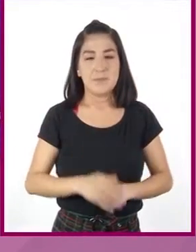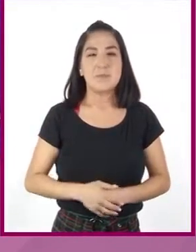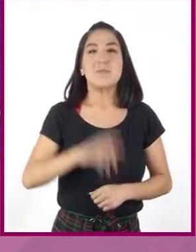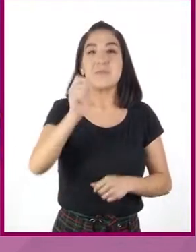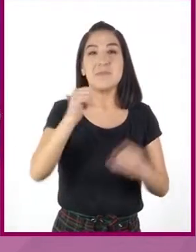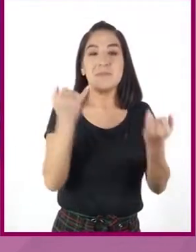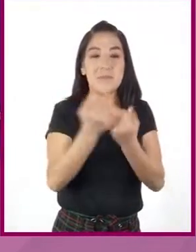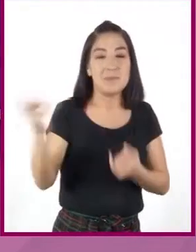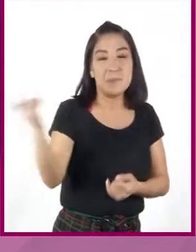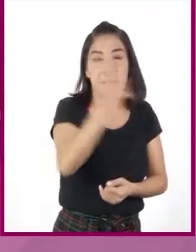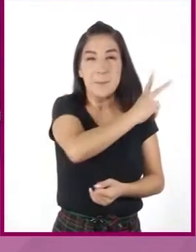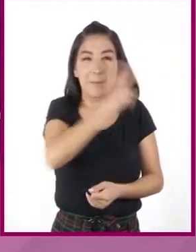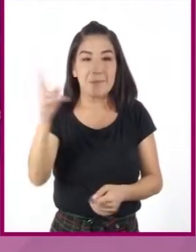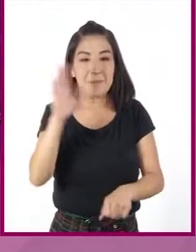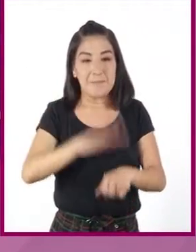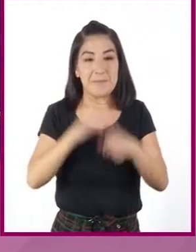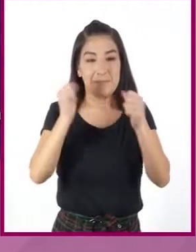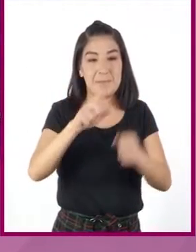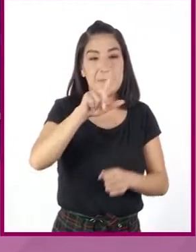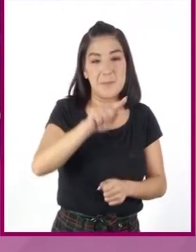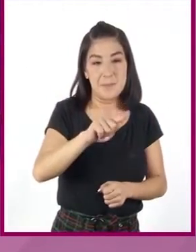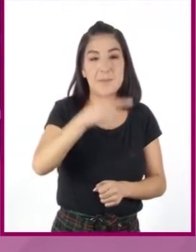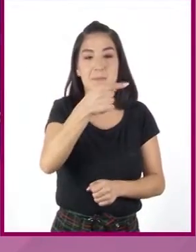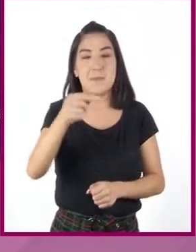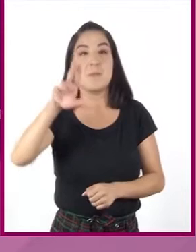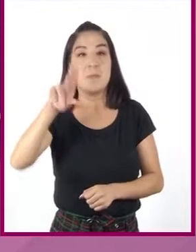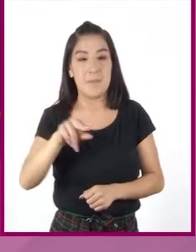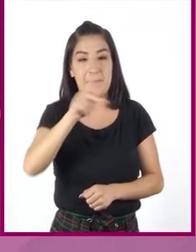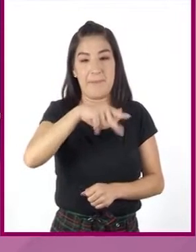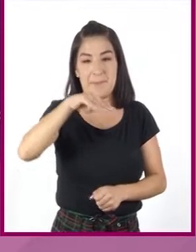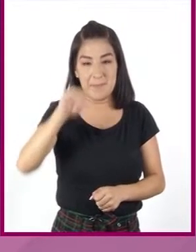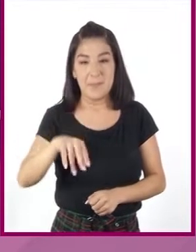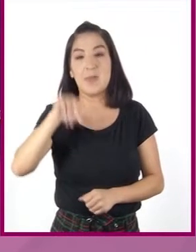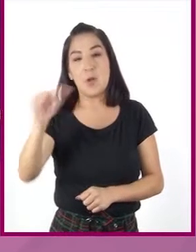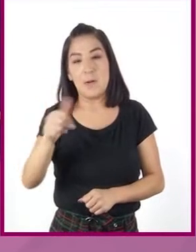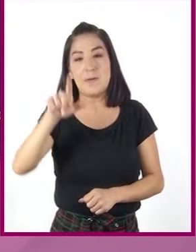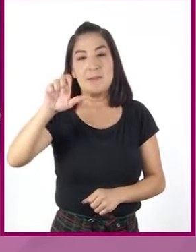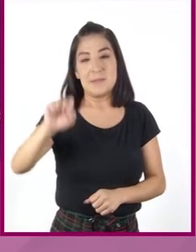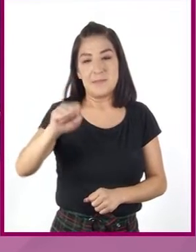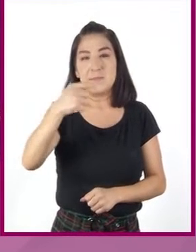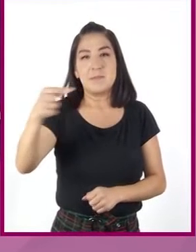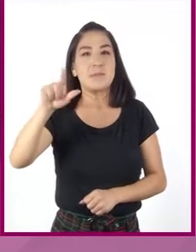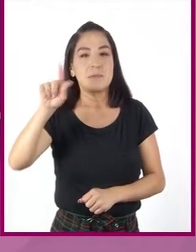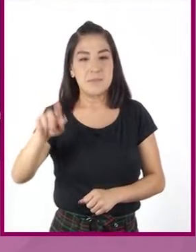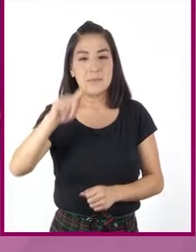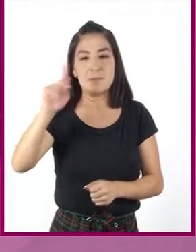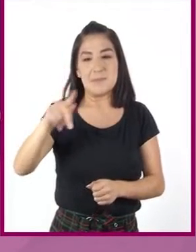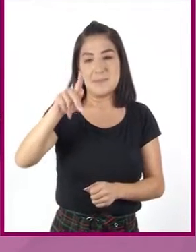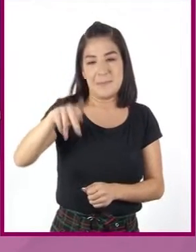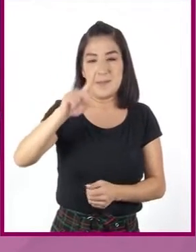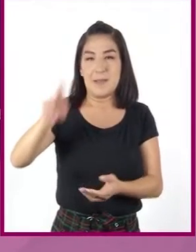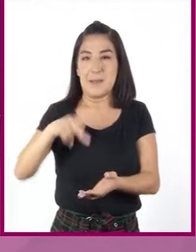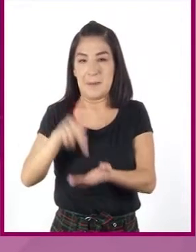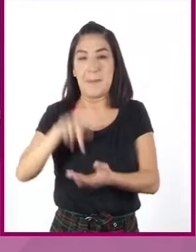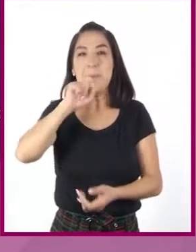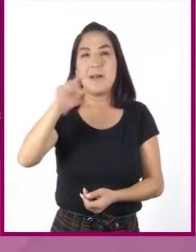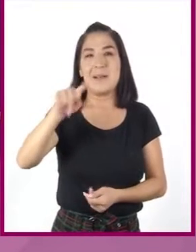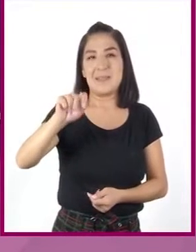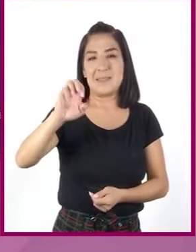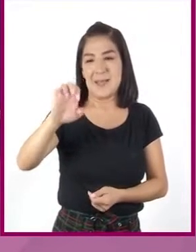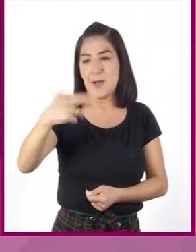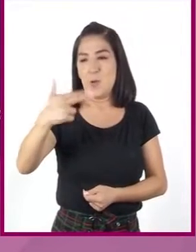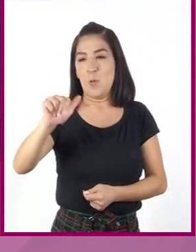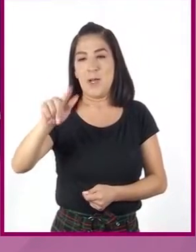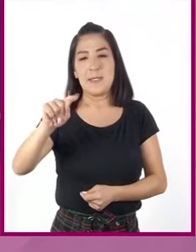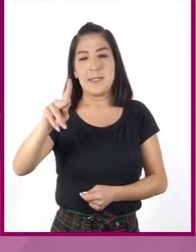rachas de 70 a 80 km por hora en el istmo de Tehuantepec, con oleaje de 2 a 4 metros de altura en el Golfo de